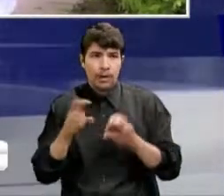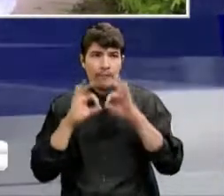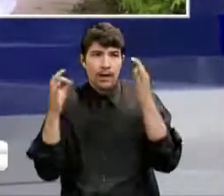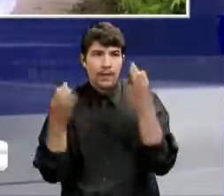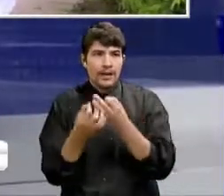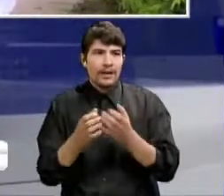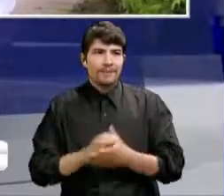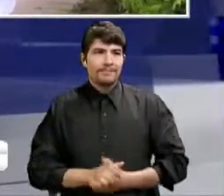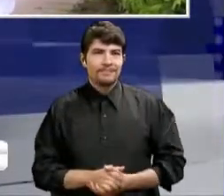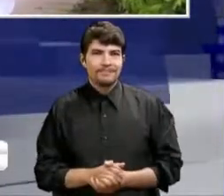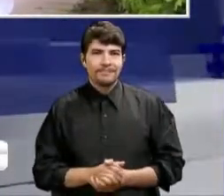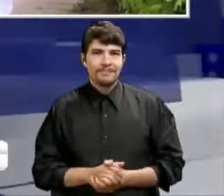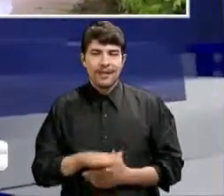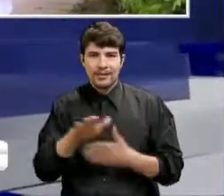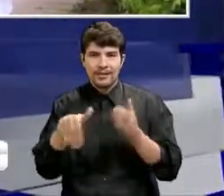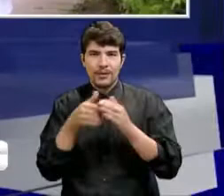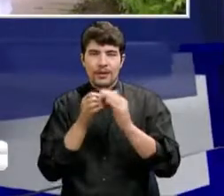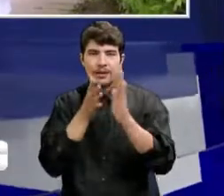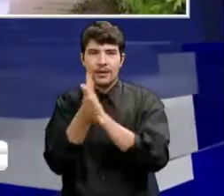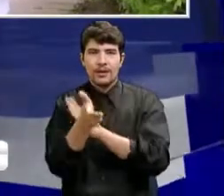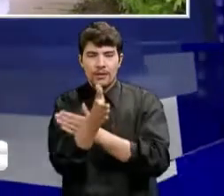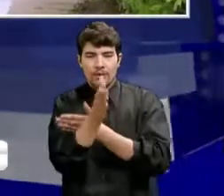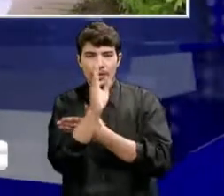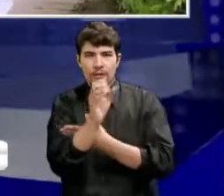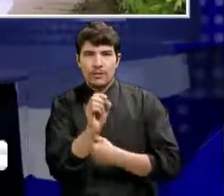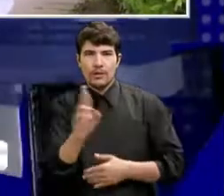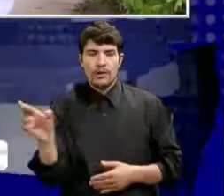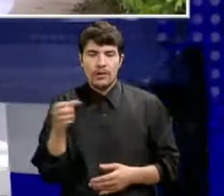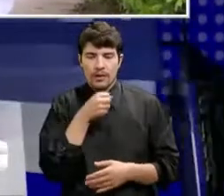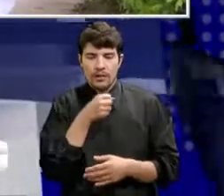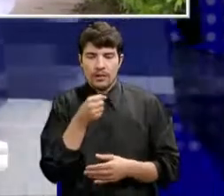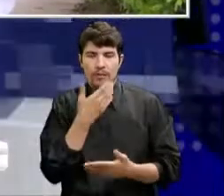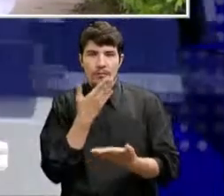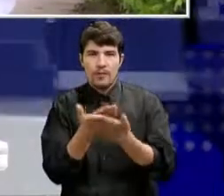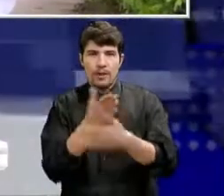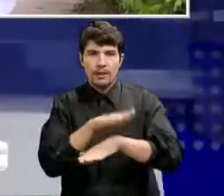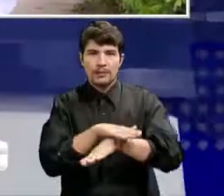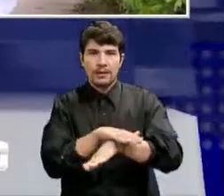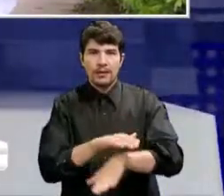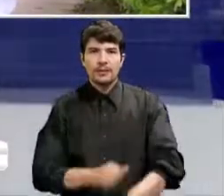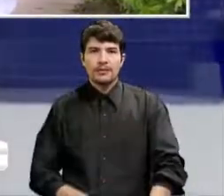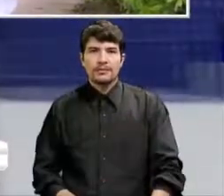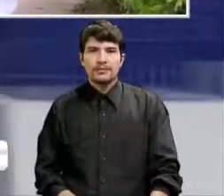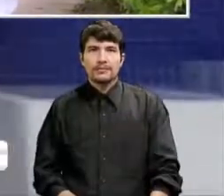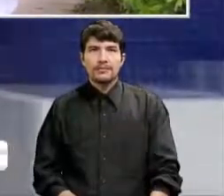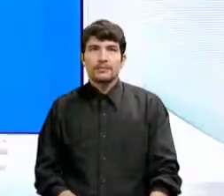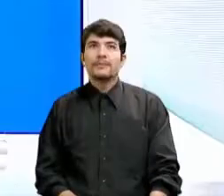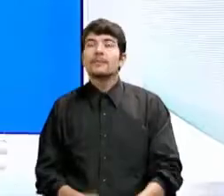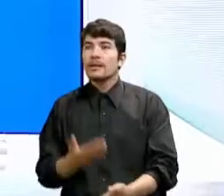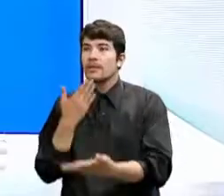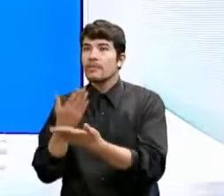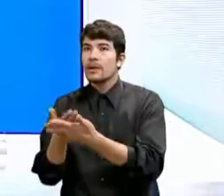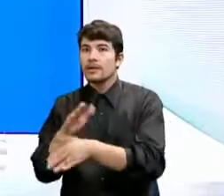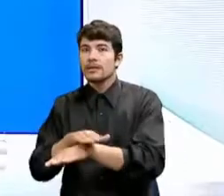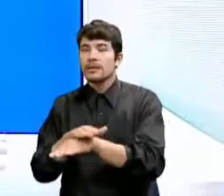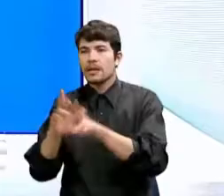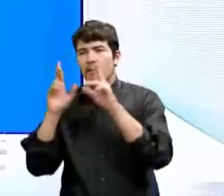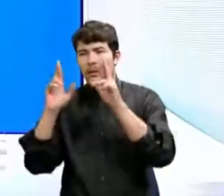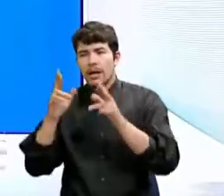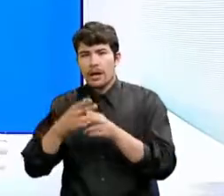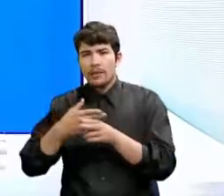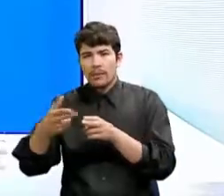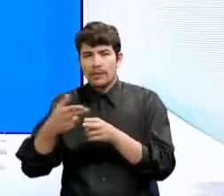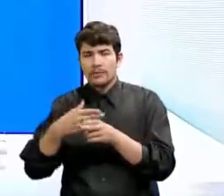ocaña y en aguachica con la cámara de jesús zúñiga raúl rolando castro para oriente noticias muy buenas tardes un gran tarde raúl esperamos que pronto la familia